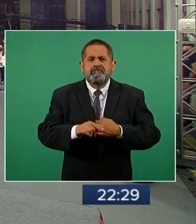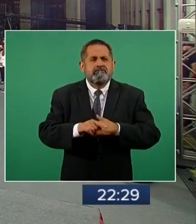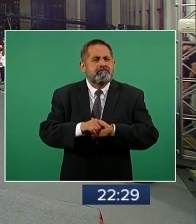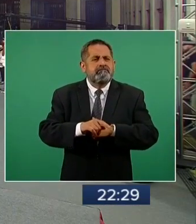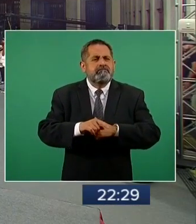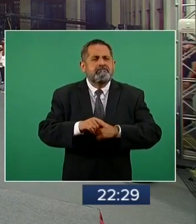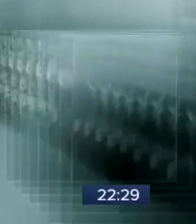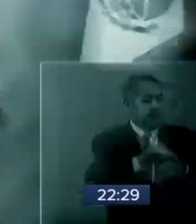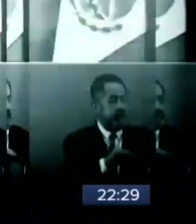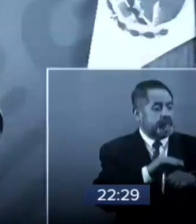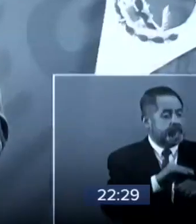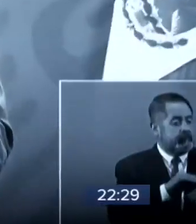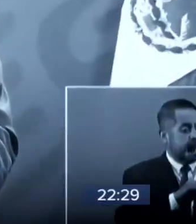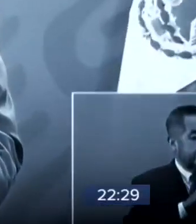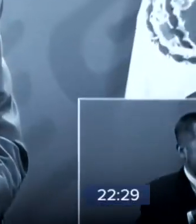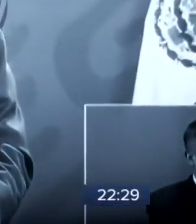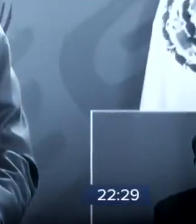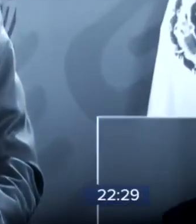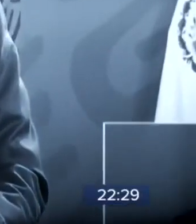corresponda.